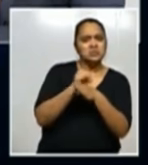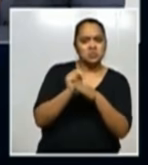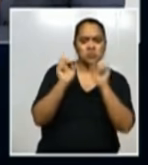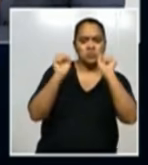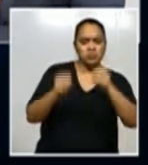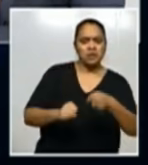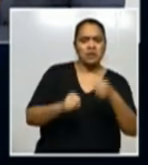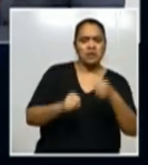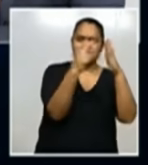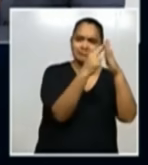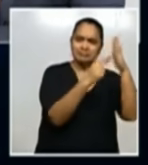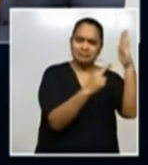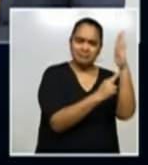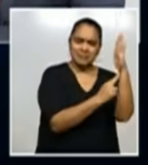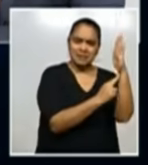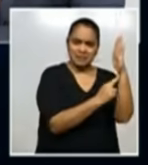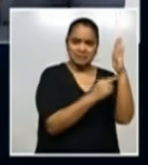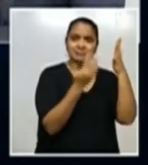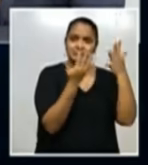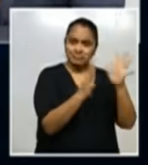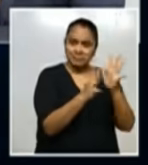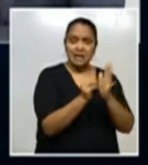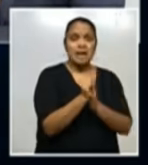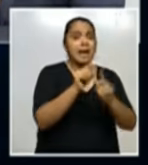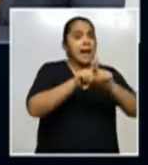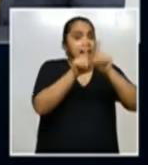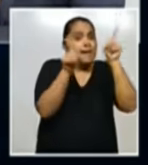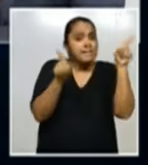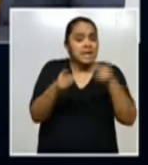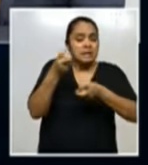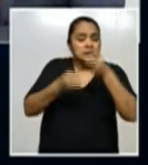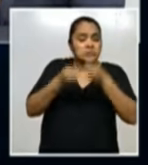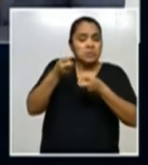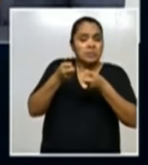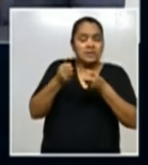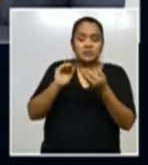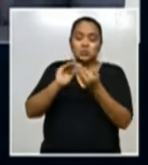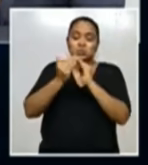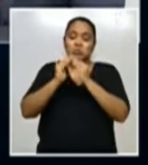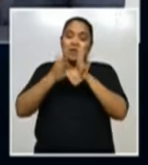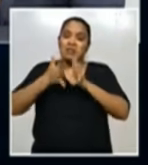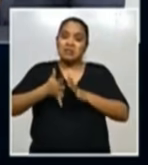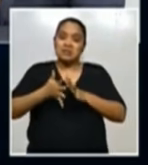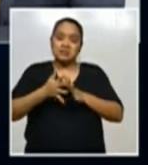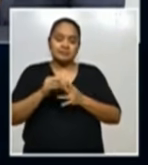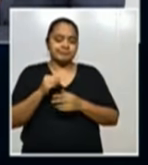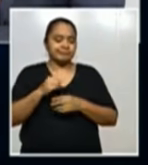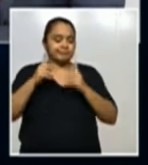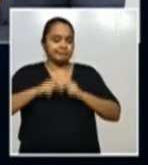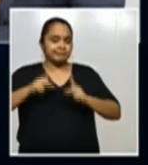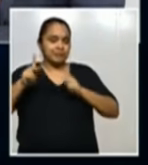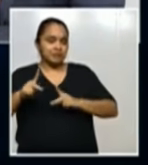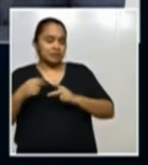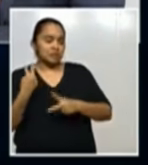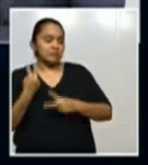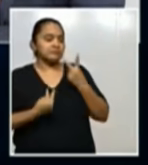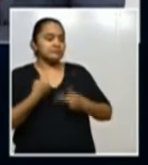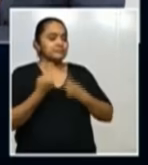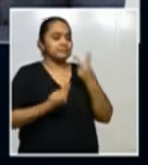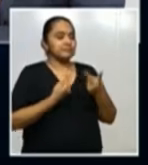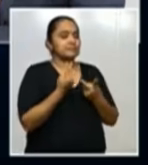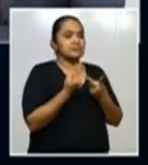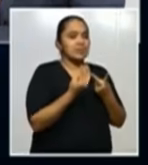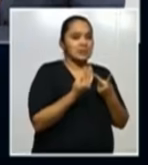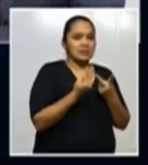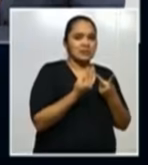apliquen, ¿verdad?, todos los protocolos de bioseguridad. Pero el problema es la ciudadanía, que muchos, aunque ustedes no lo crean, después